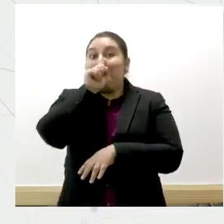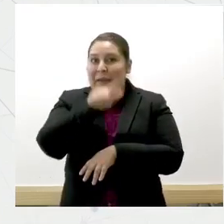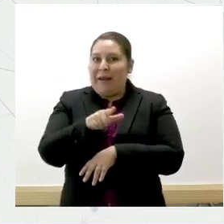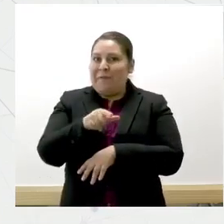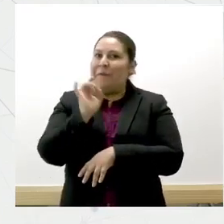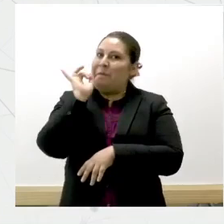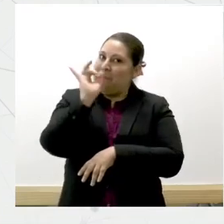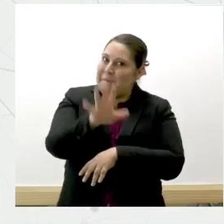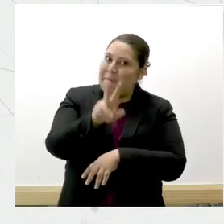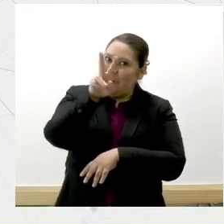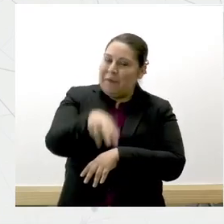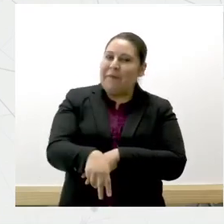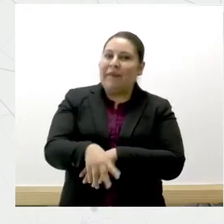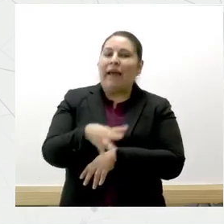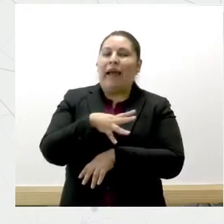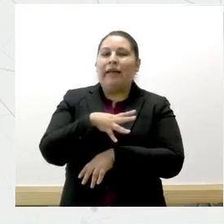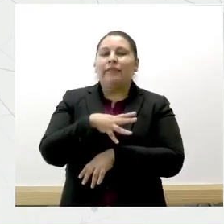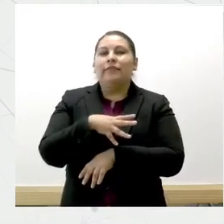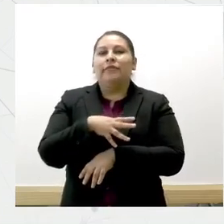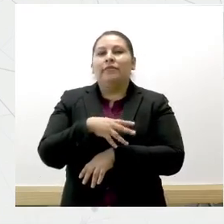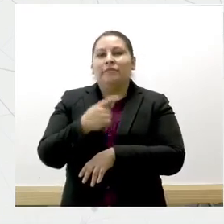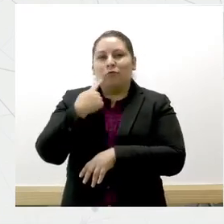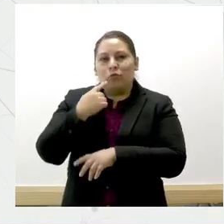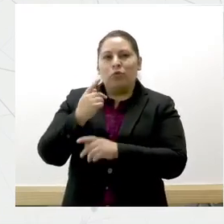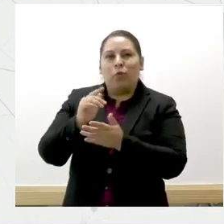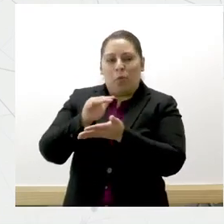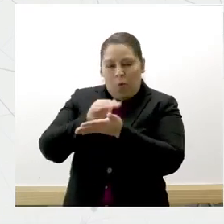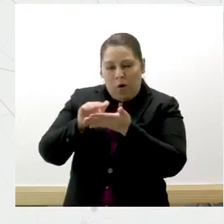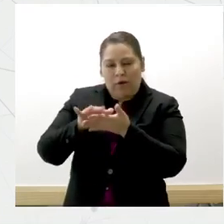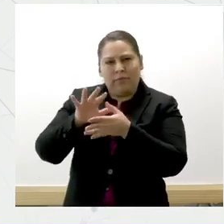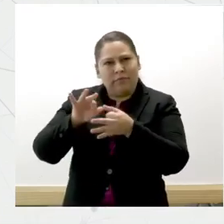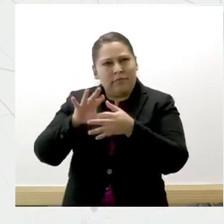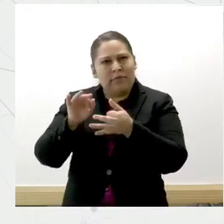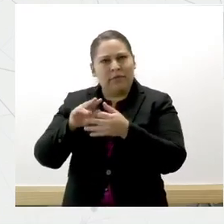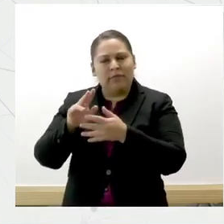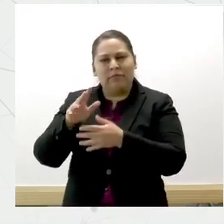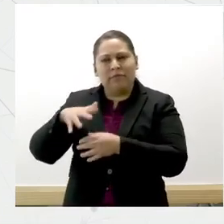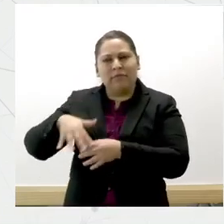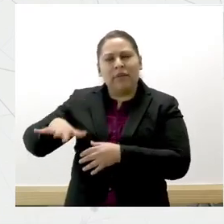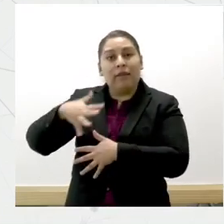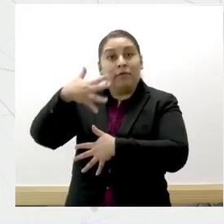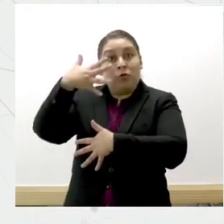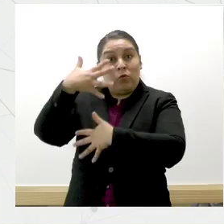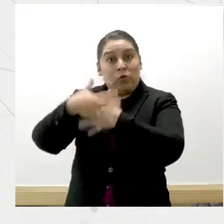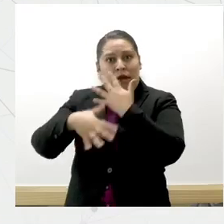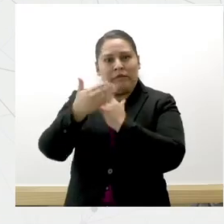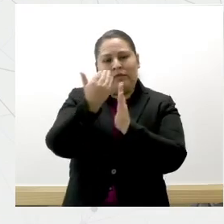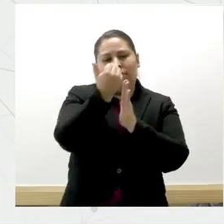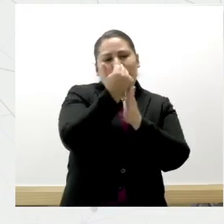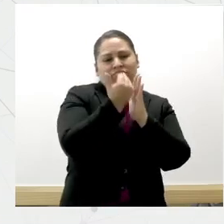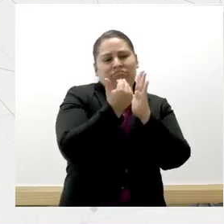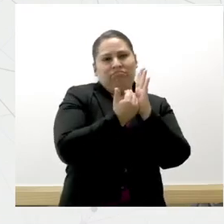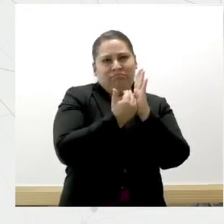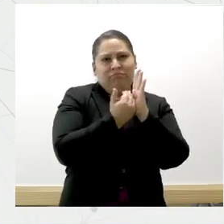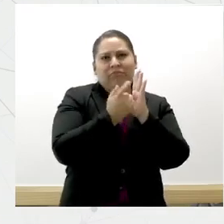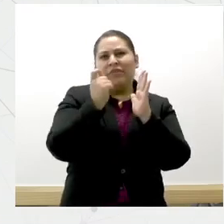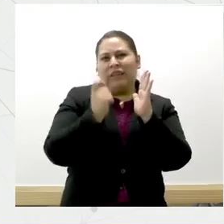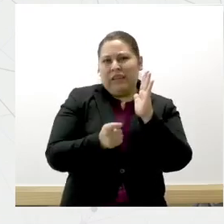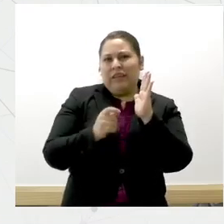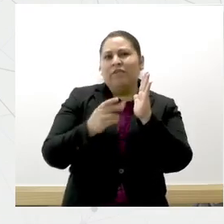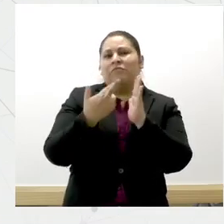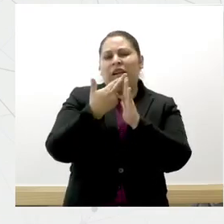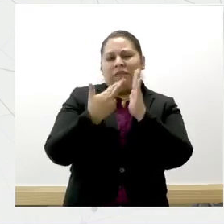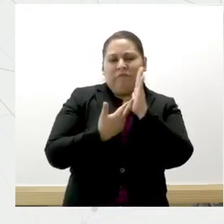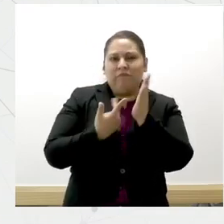un artículo en el que se analiza de una forma clara y sintética, ¿no?, un poco los 15 puntos o las 15 claves sobre el RIA, sobre el reglamento de